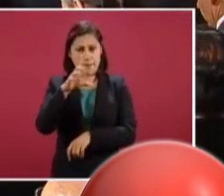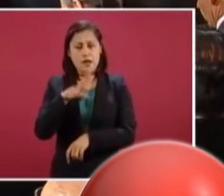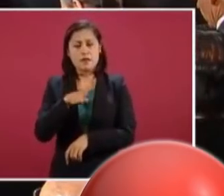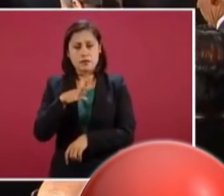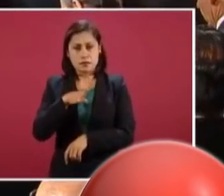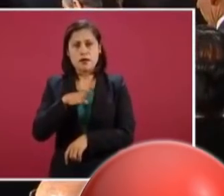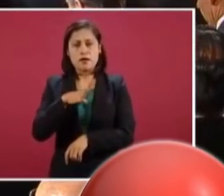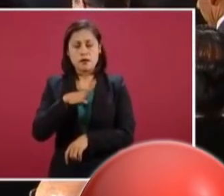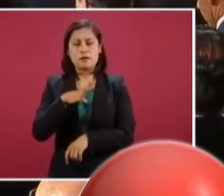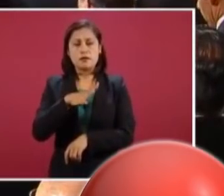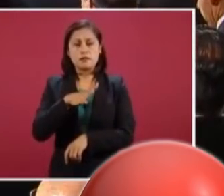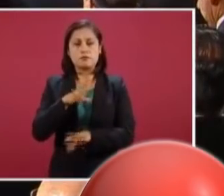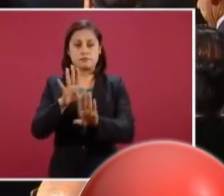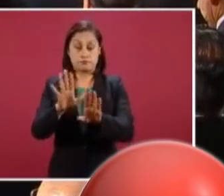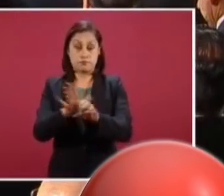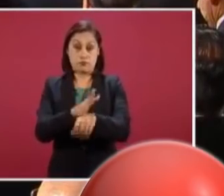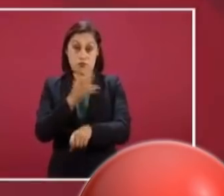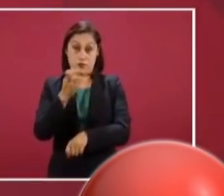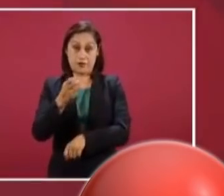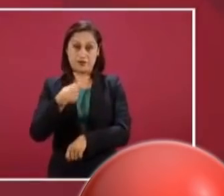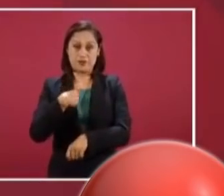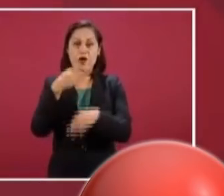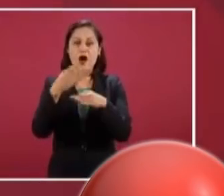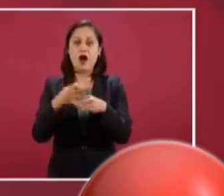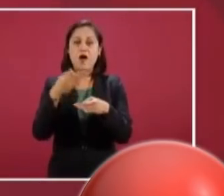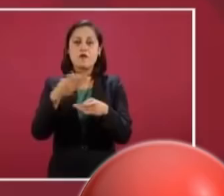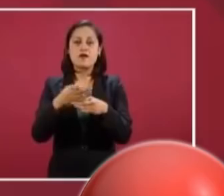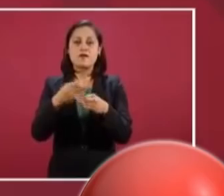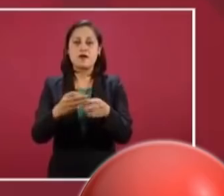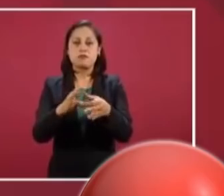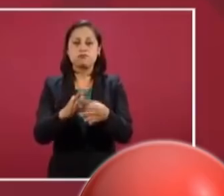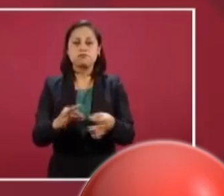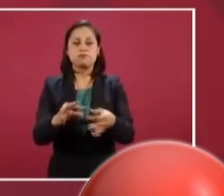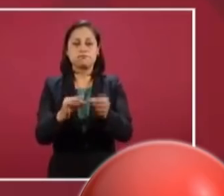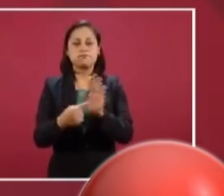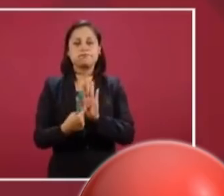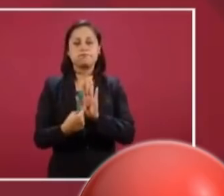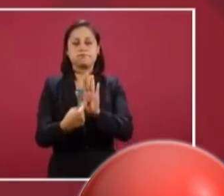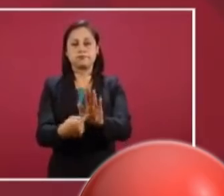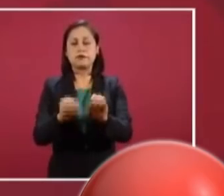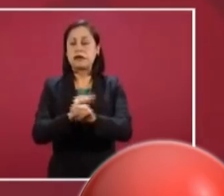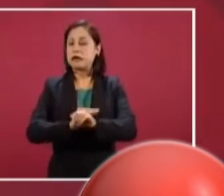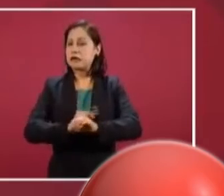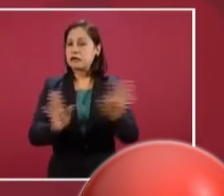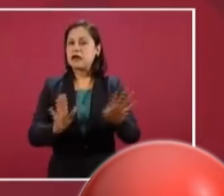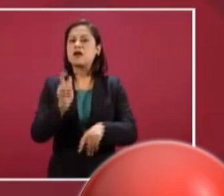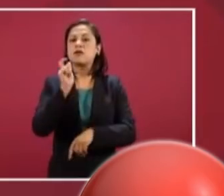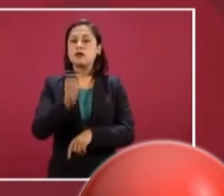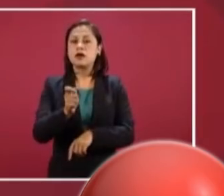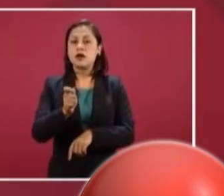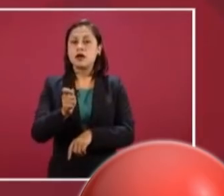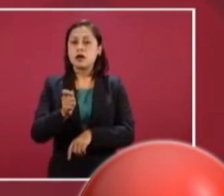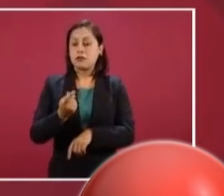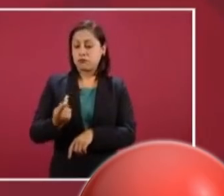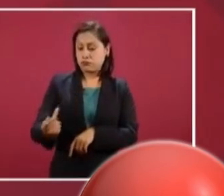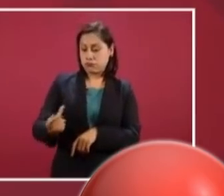dejar en claro que nosotros no tenemos ninguna diferencia,